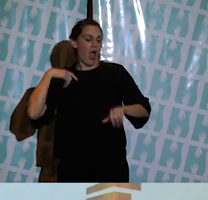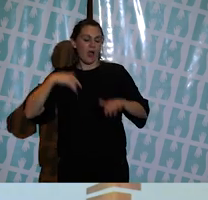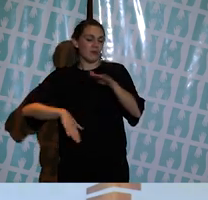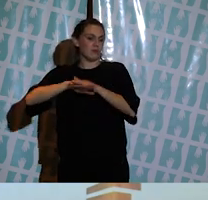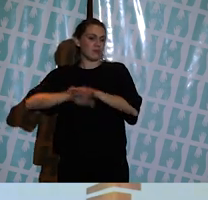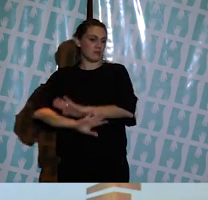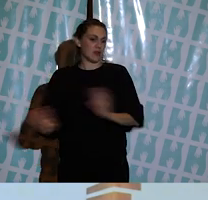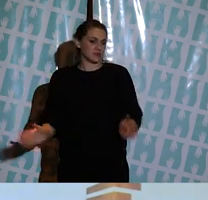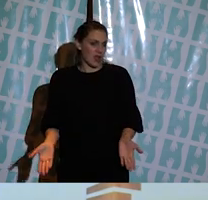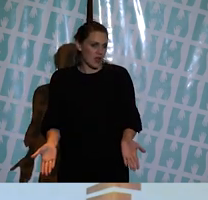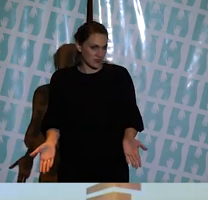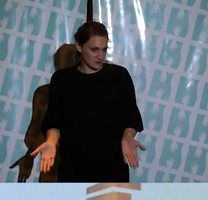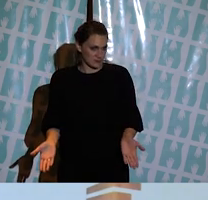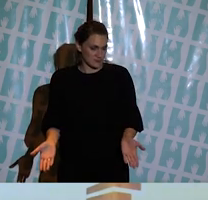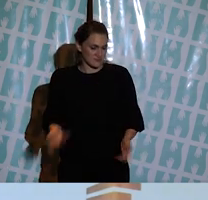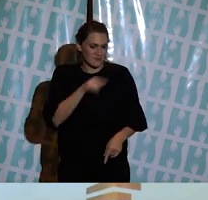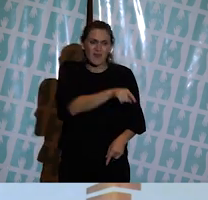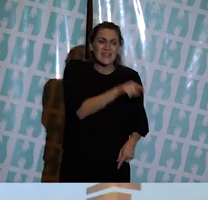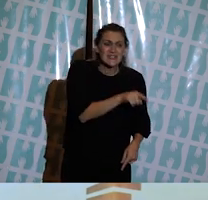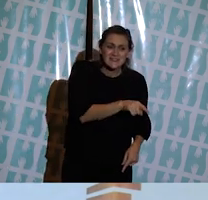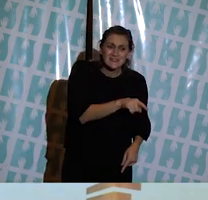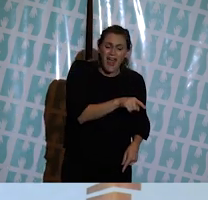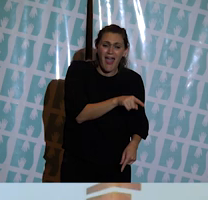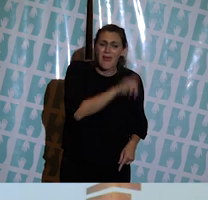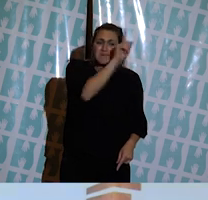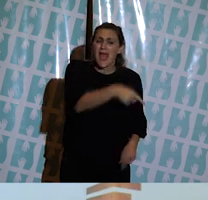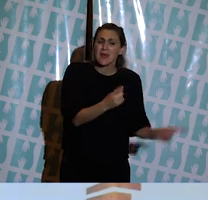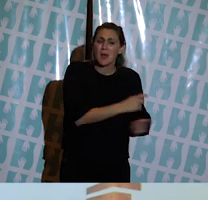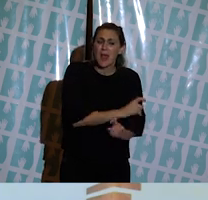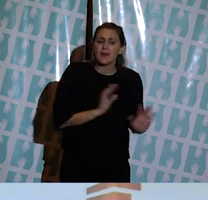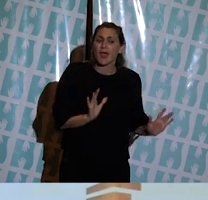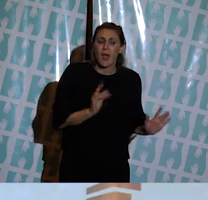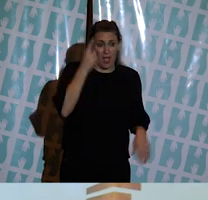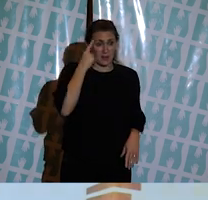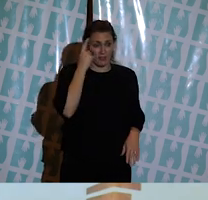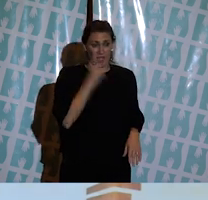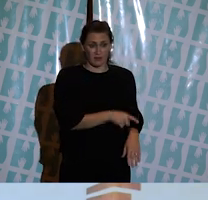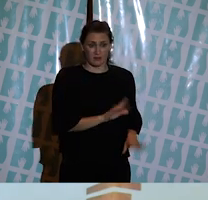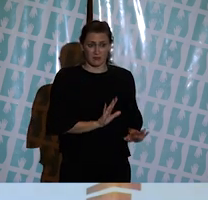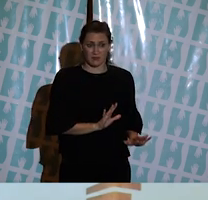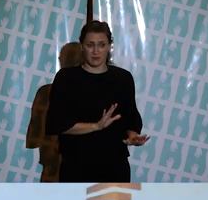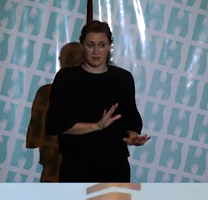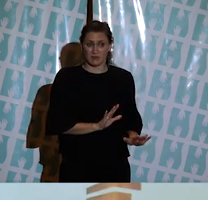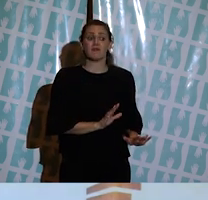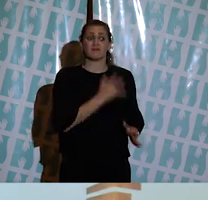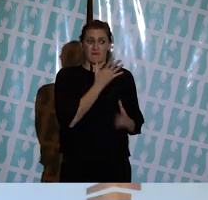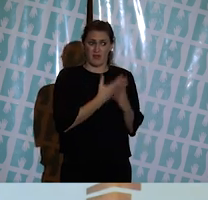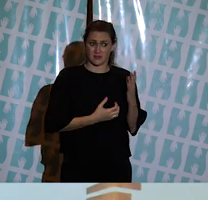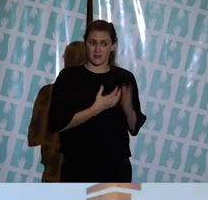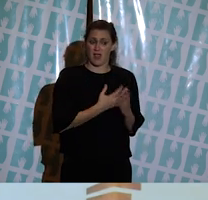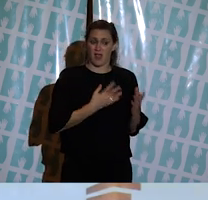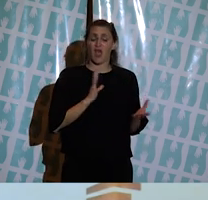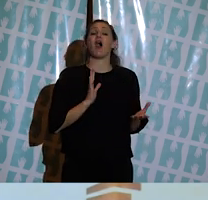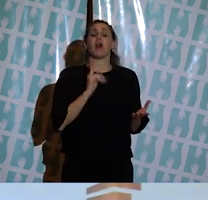van a tener problemas de aprendizaje fundamentalmente, problemas que van a interferir con su inserción